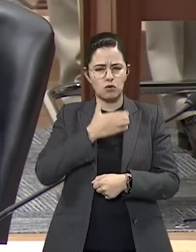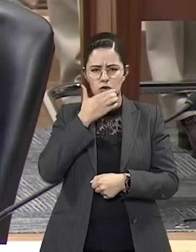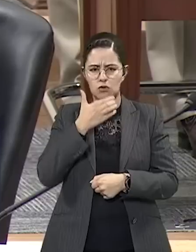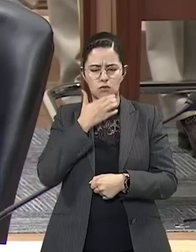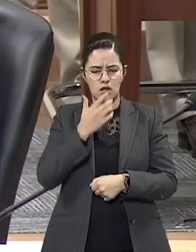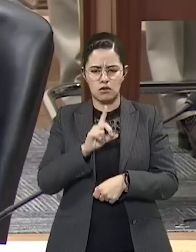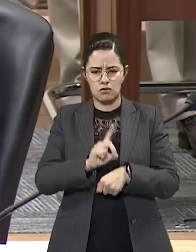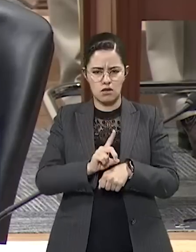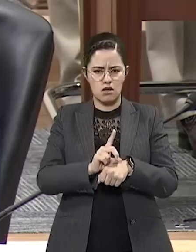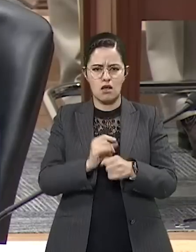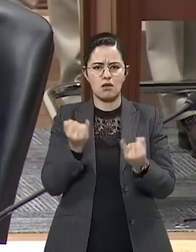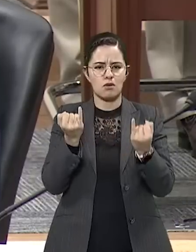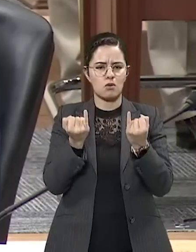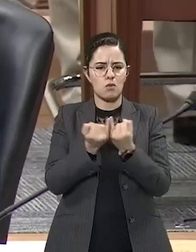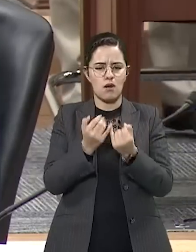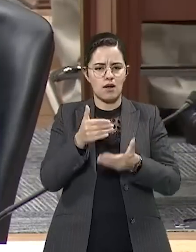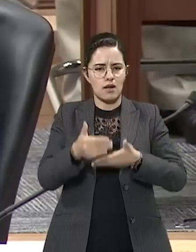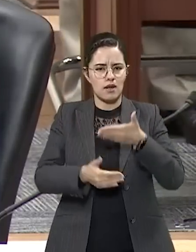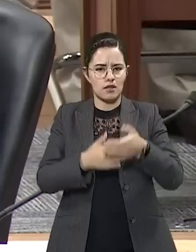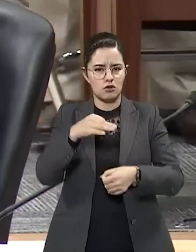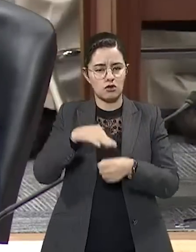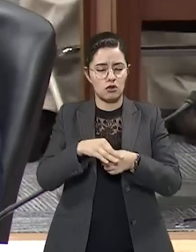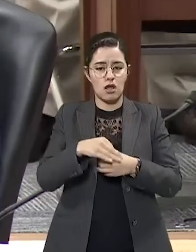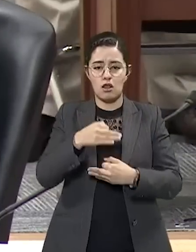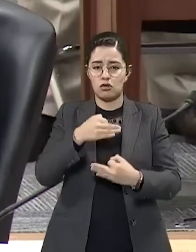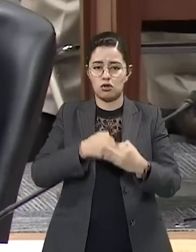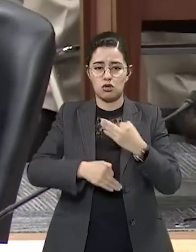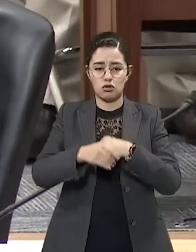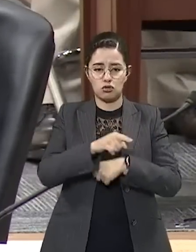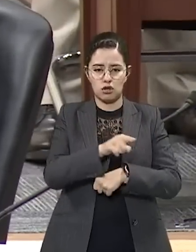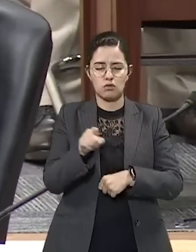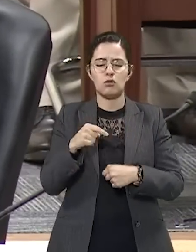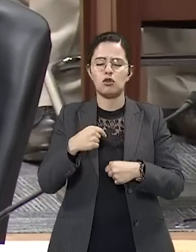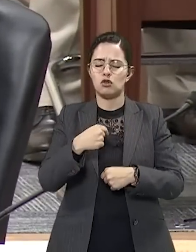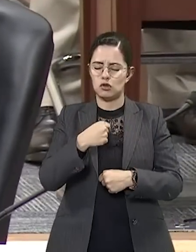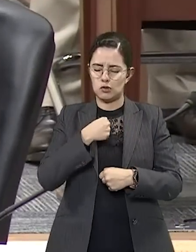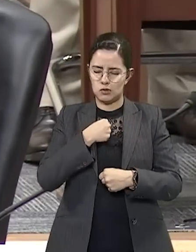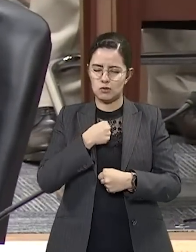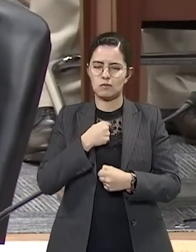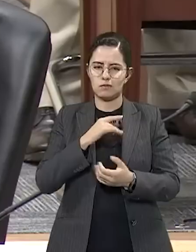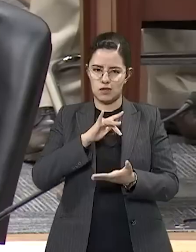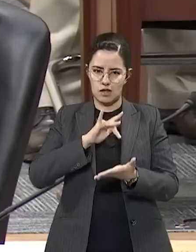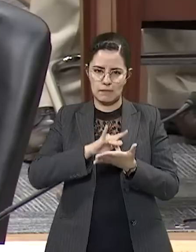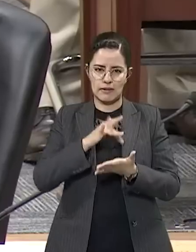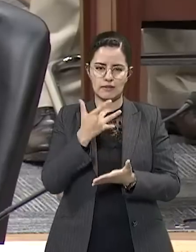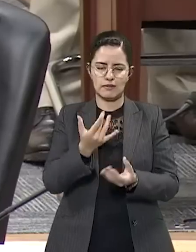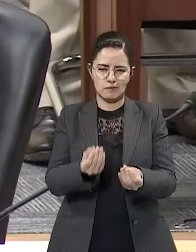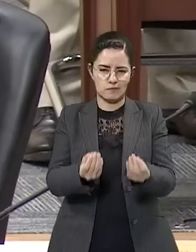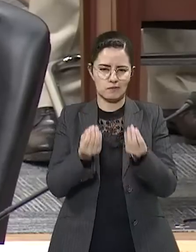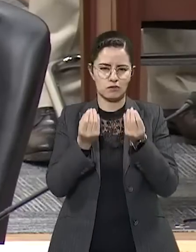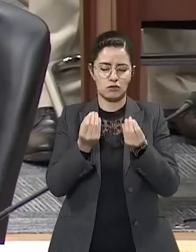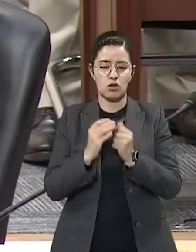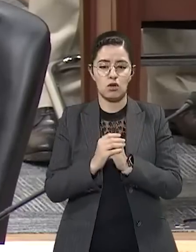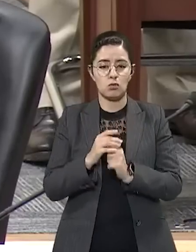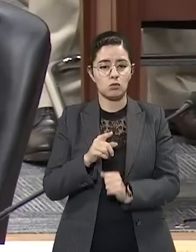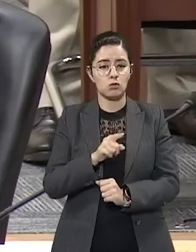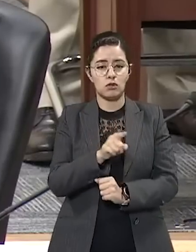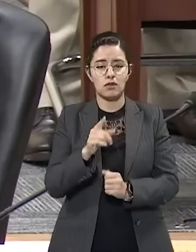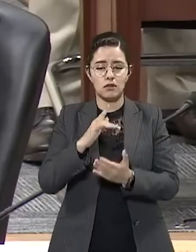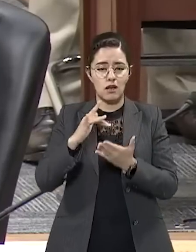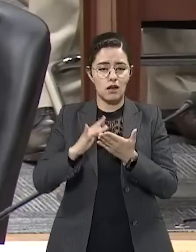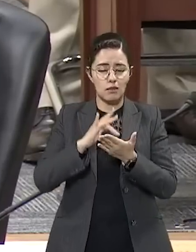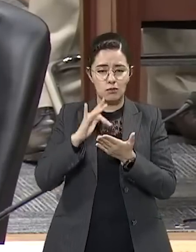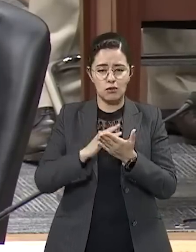propios de las elecciones a todas ellos Ellas y ellos agradecimiento profundo sin su apoyo sin su disposición